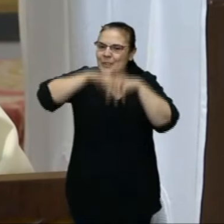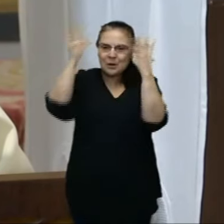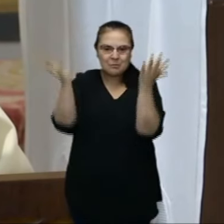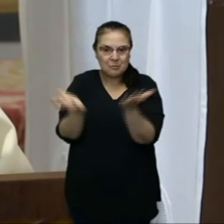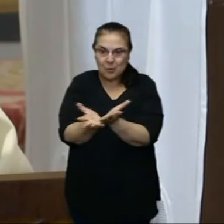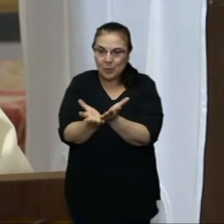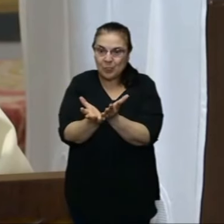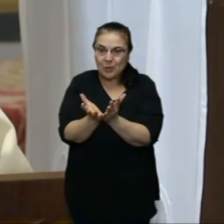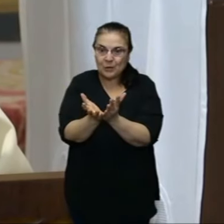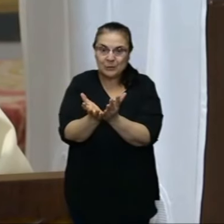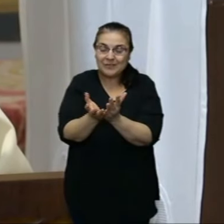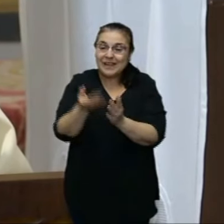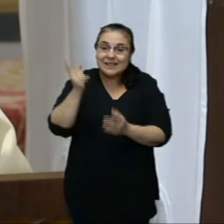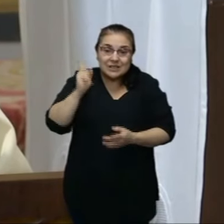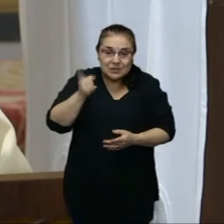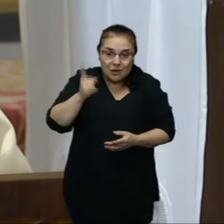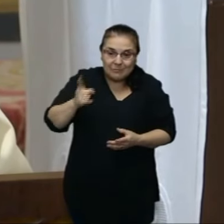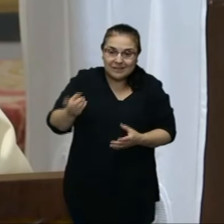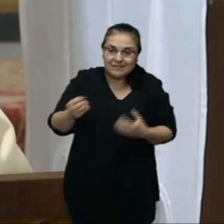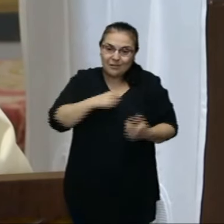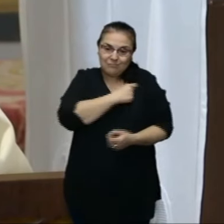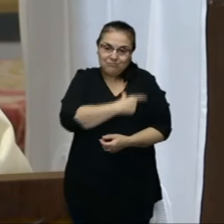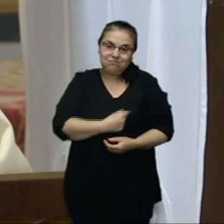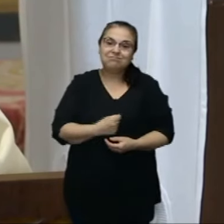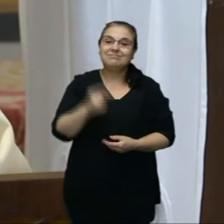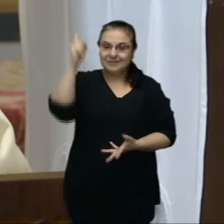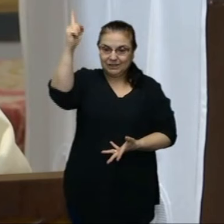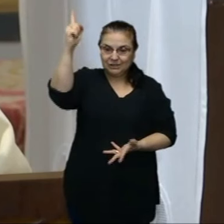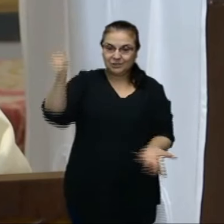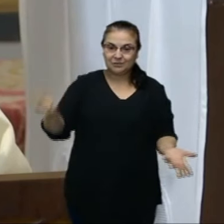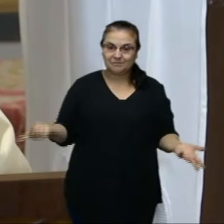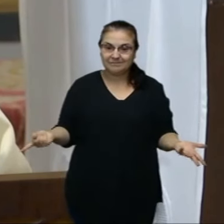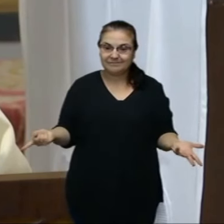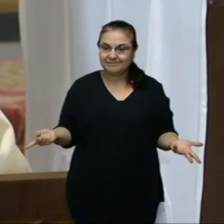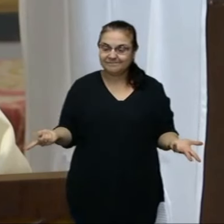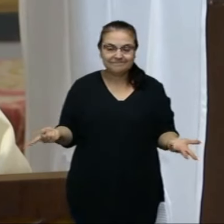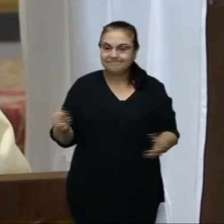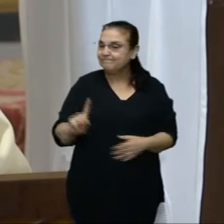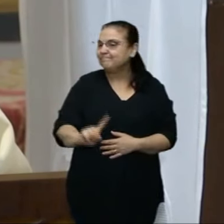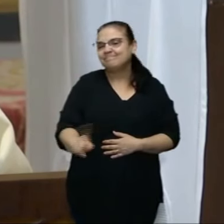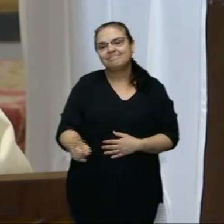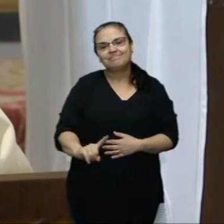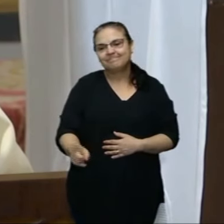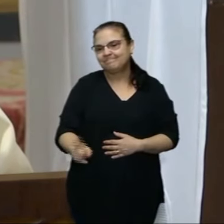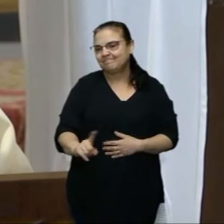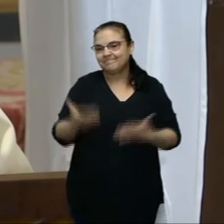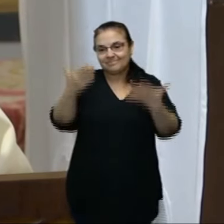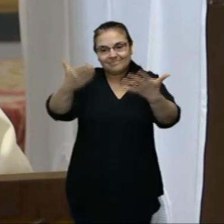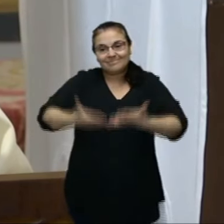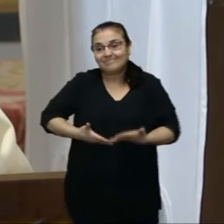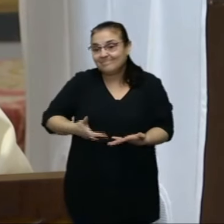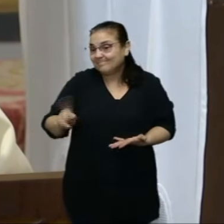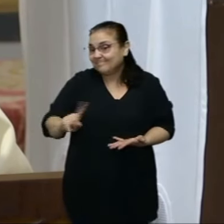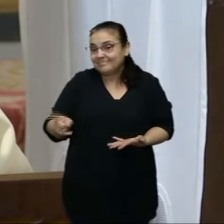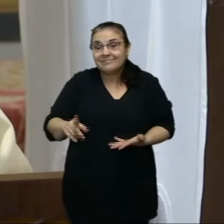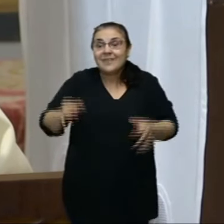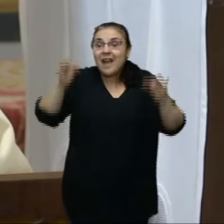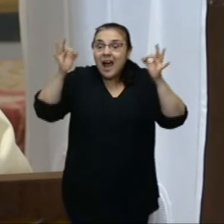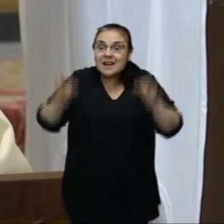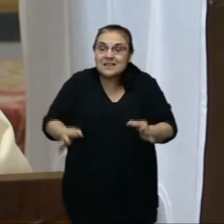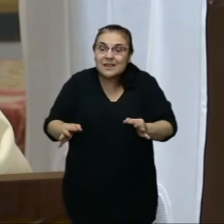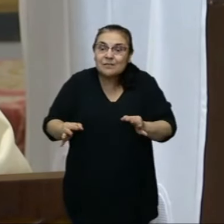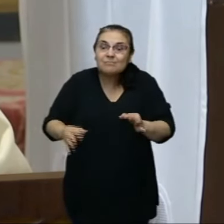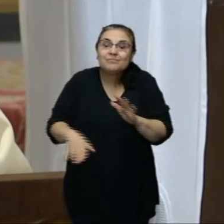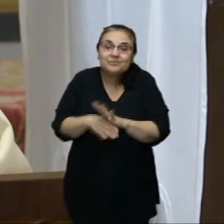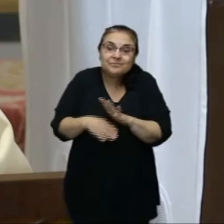cabe solo en el corazón de Dios. No lo recibió. Y así